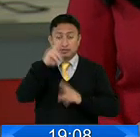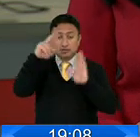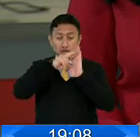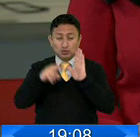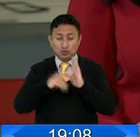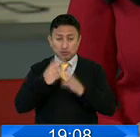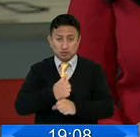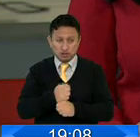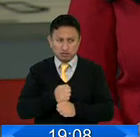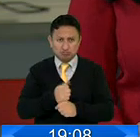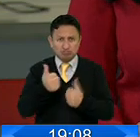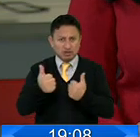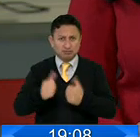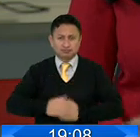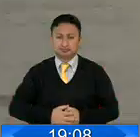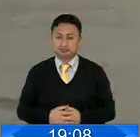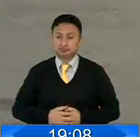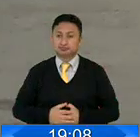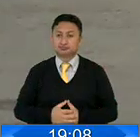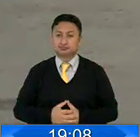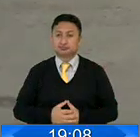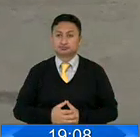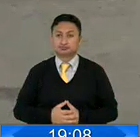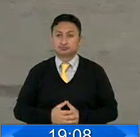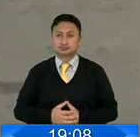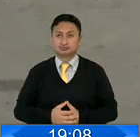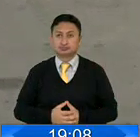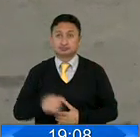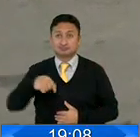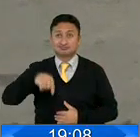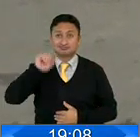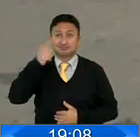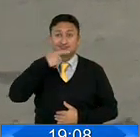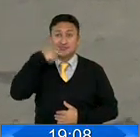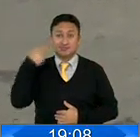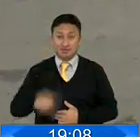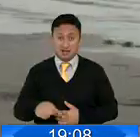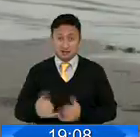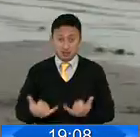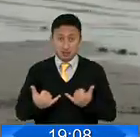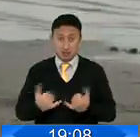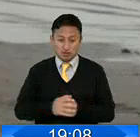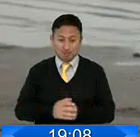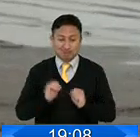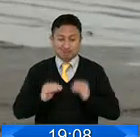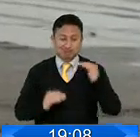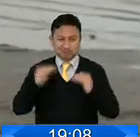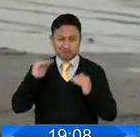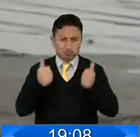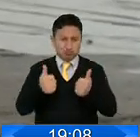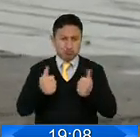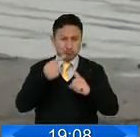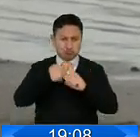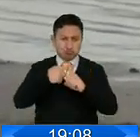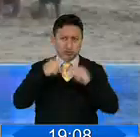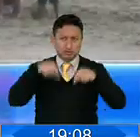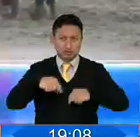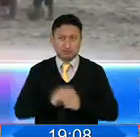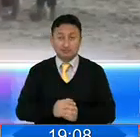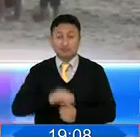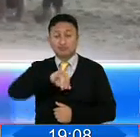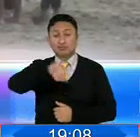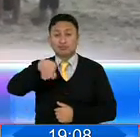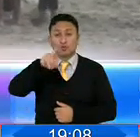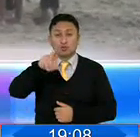normas de bioseguridad. El primer feriado de la nueva normalidad deja un balance alentador, nos asegura Juan Zapata,